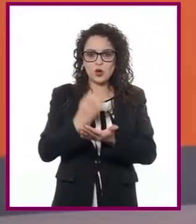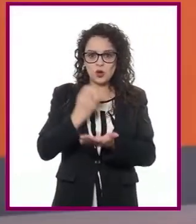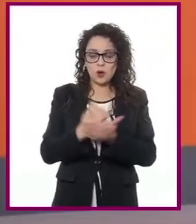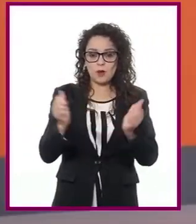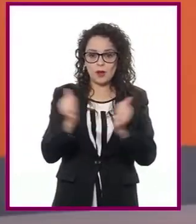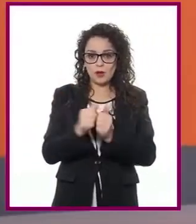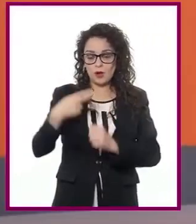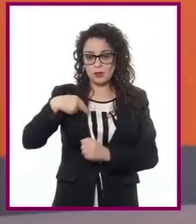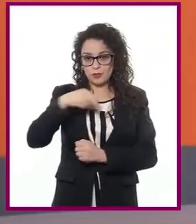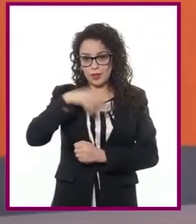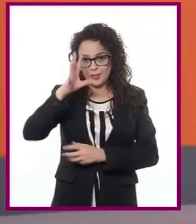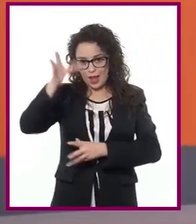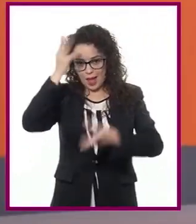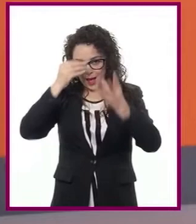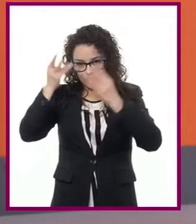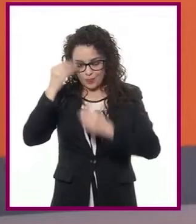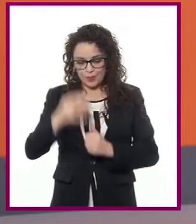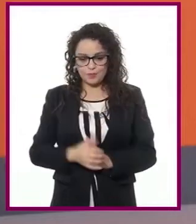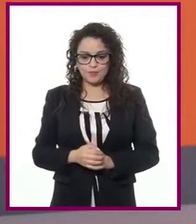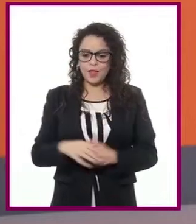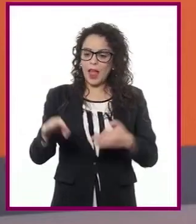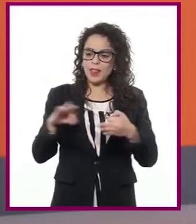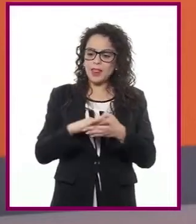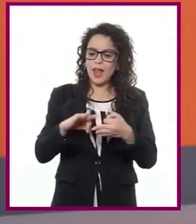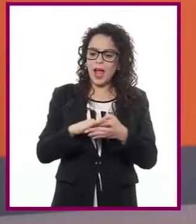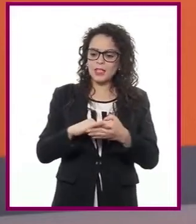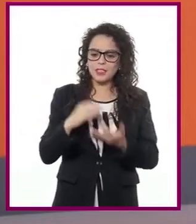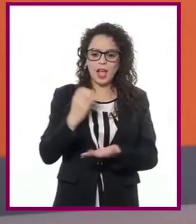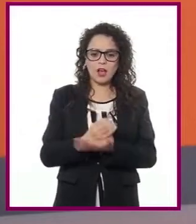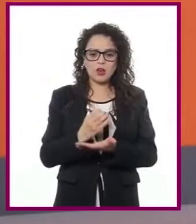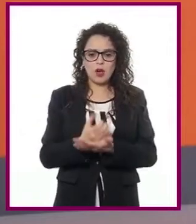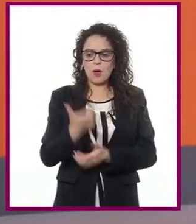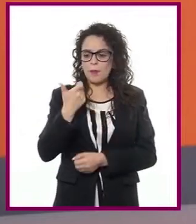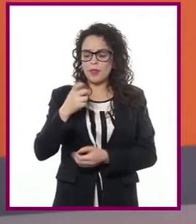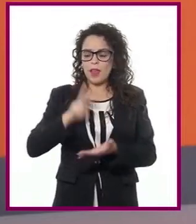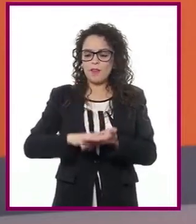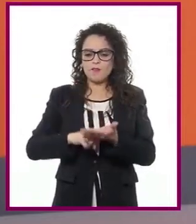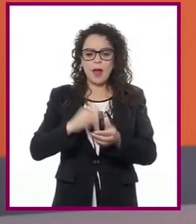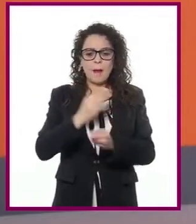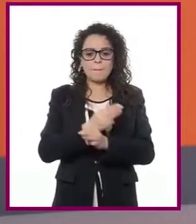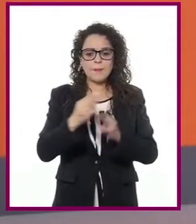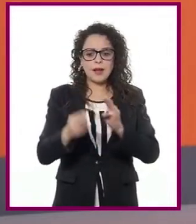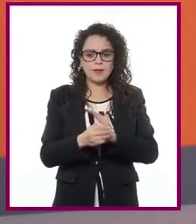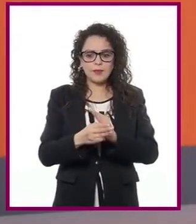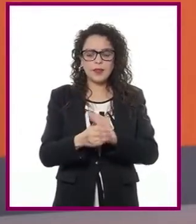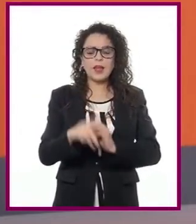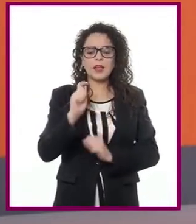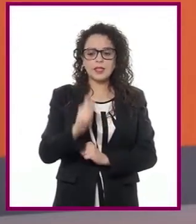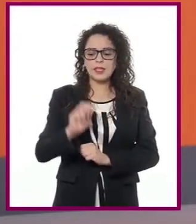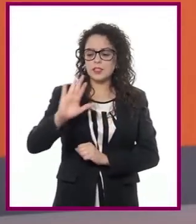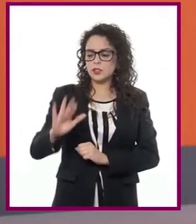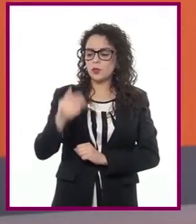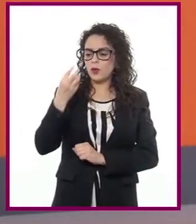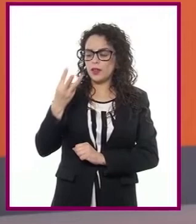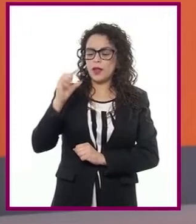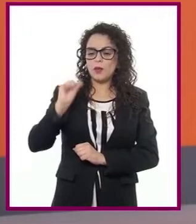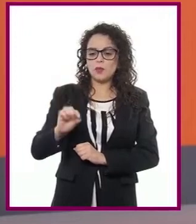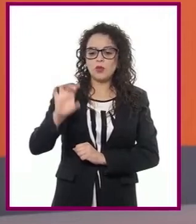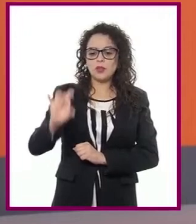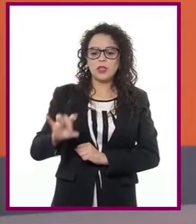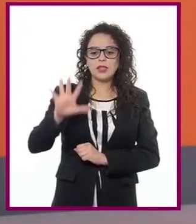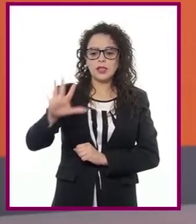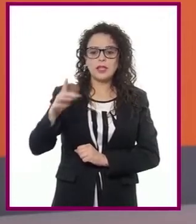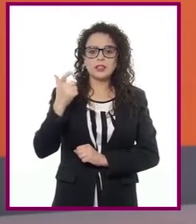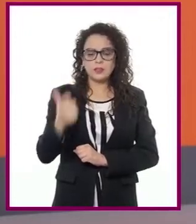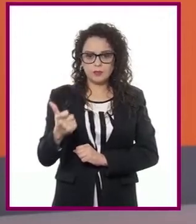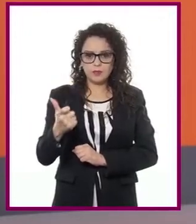aprendido. Una taza de cobre cuyo valor de inversión en materia prima es de 53.35 pesos,